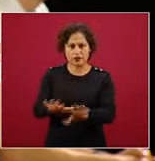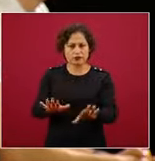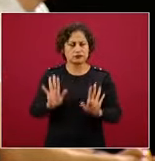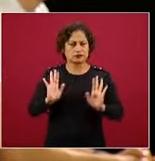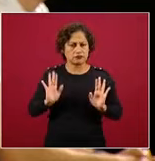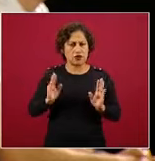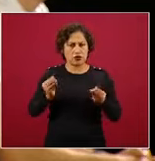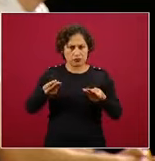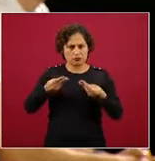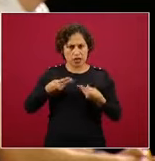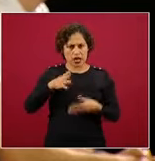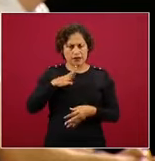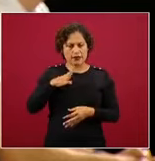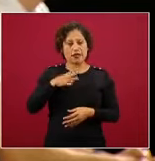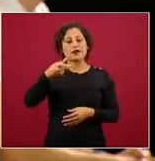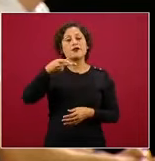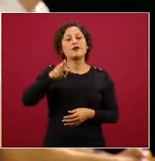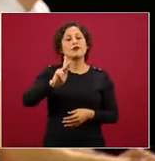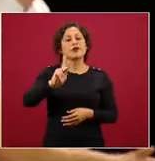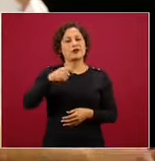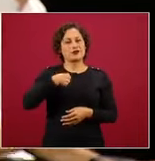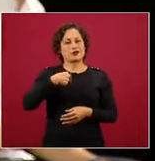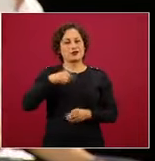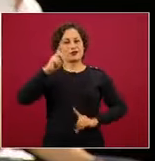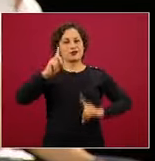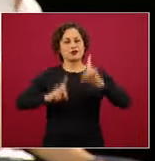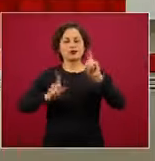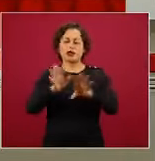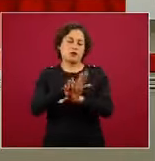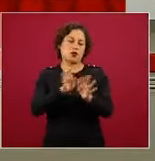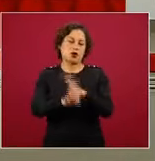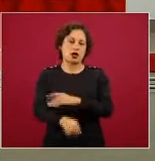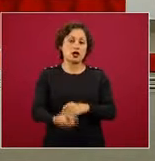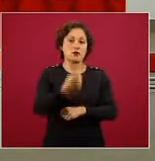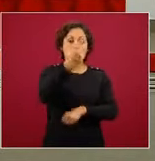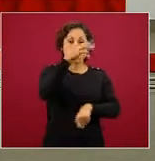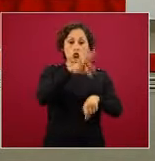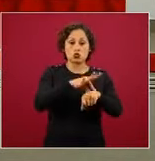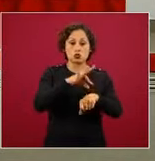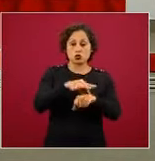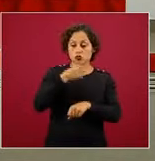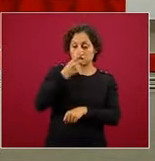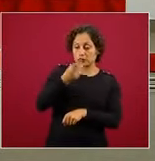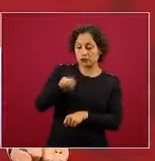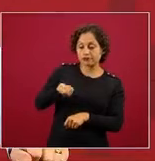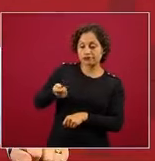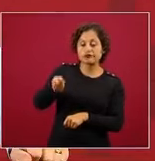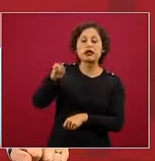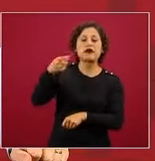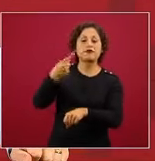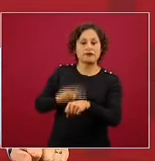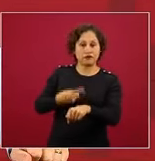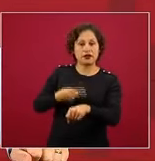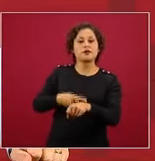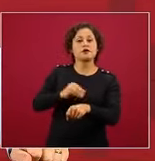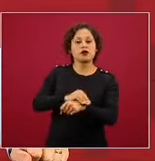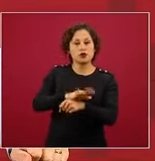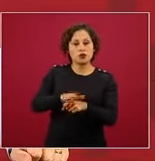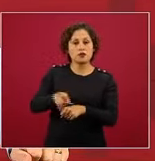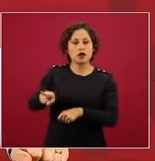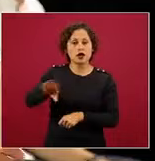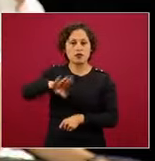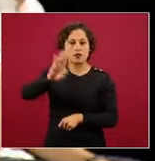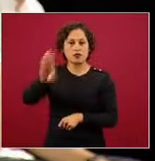es si un médico determina clínicamente que es COVID, pues tiene su validez. Yo no sé qué más se le tiene que investigar a